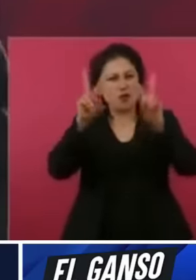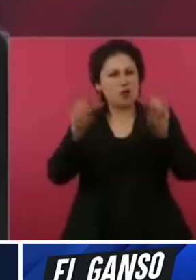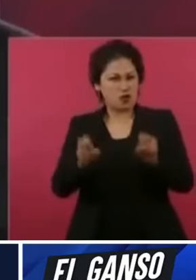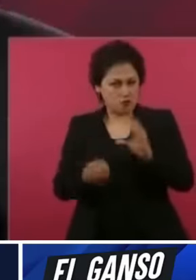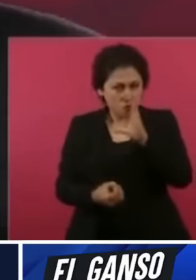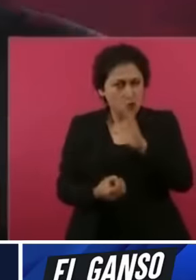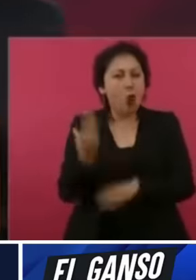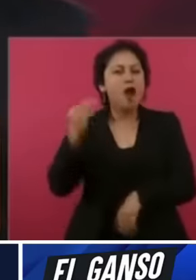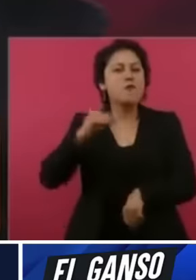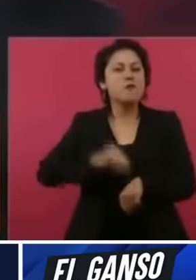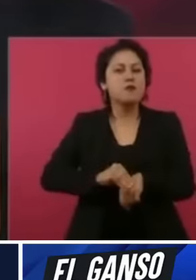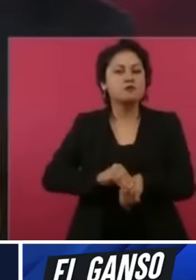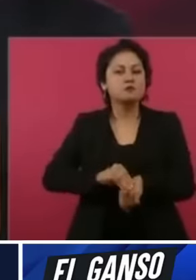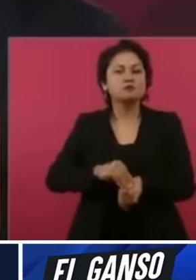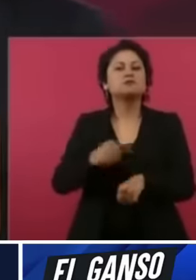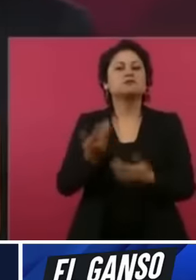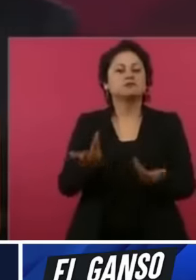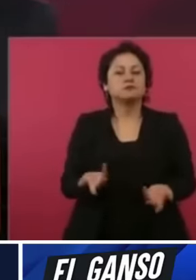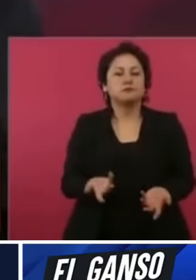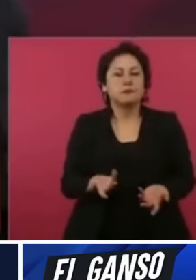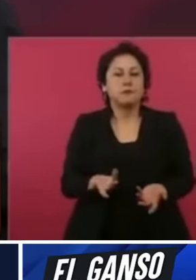que se va a llamar